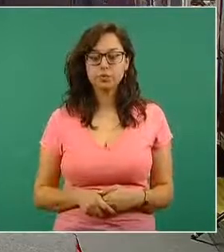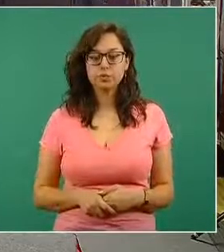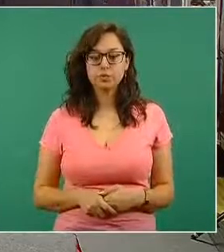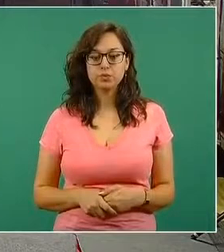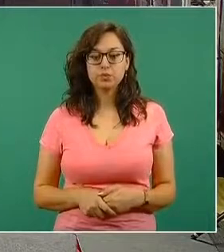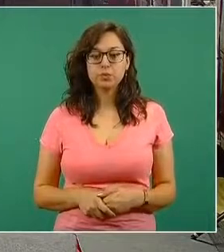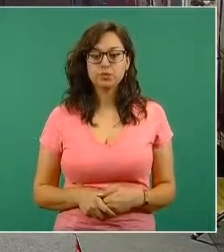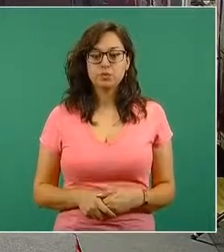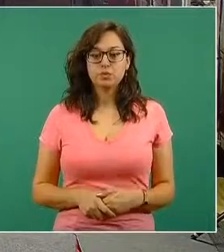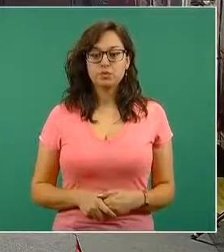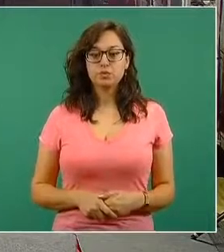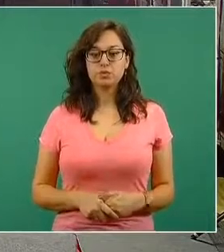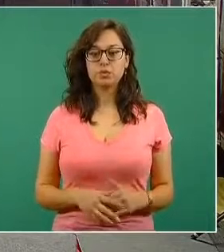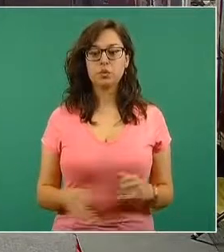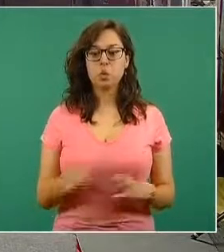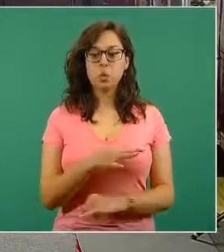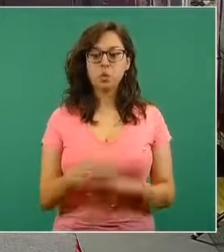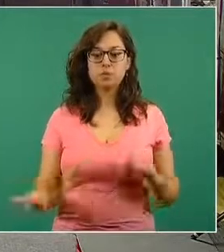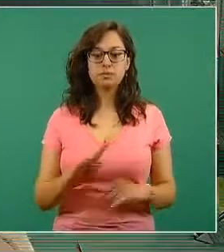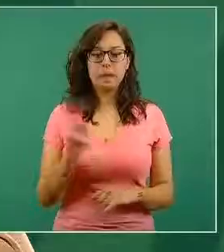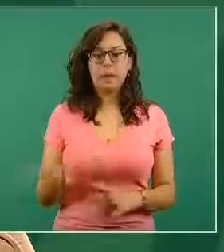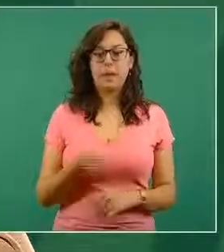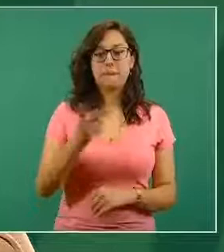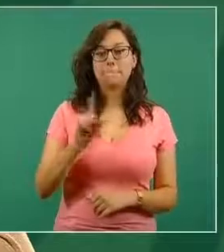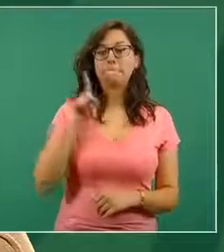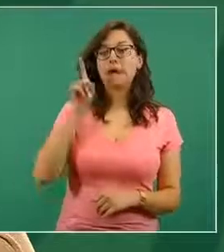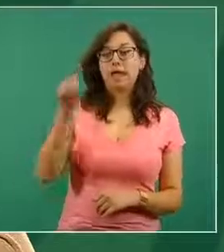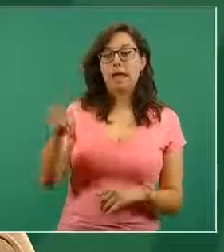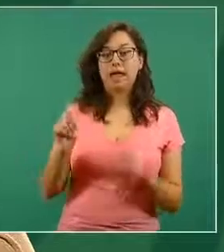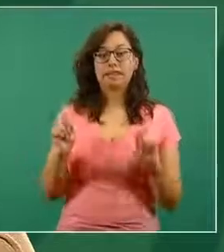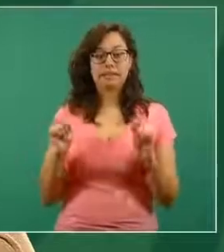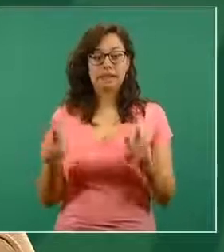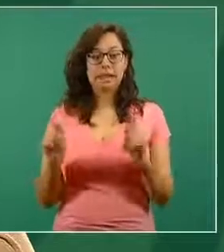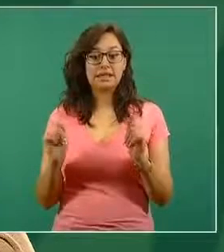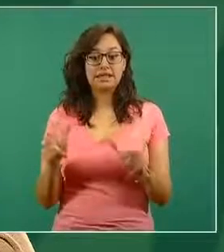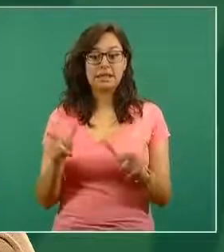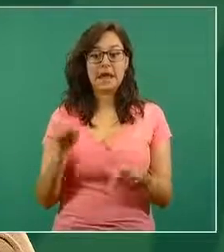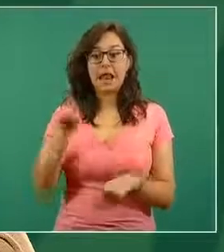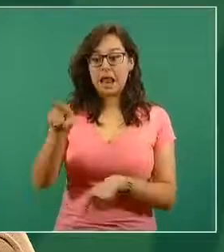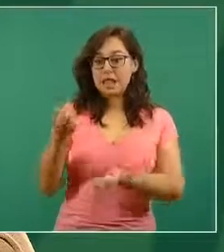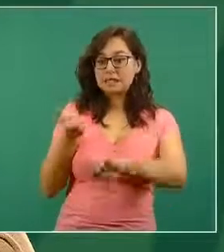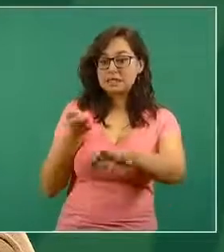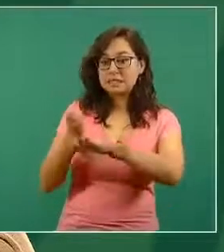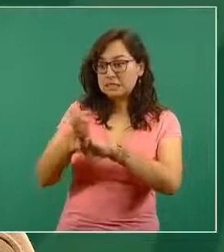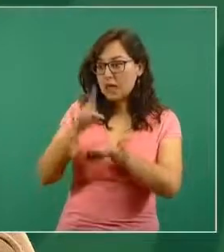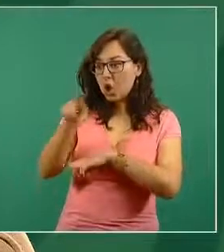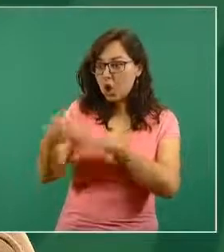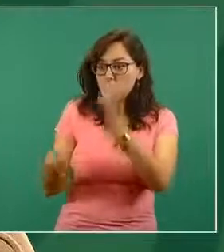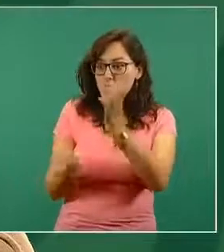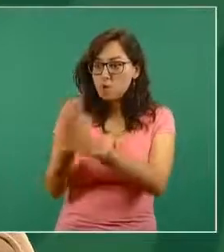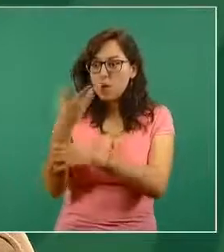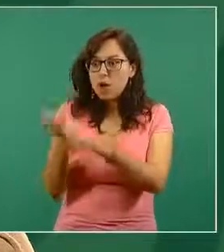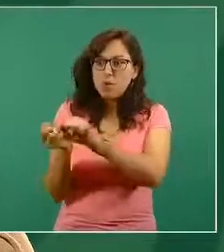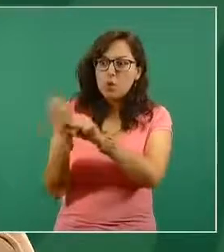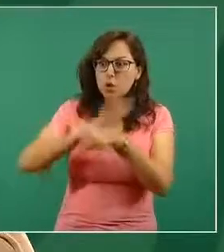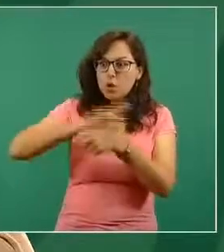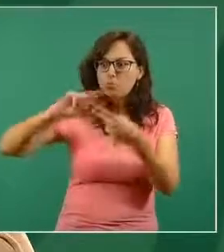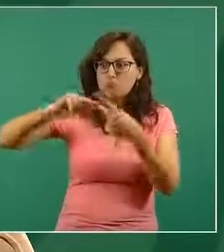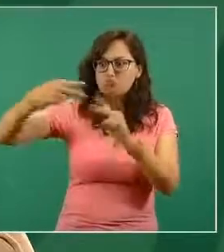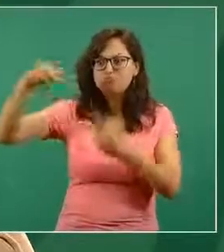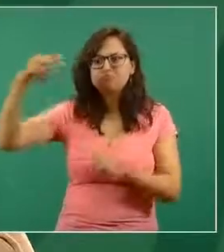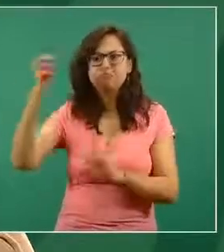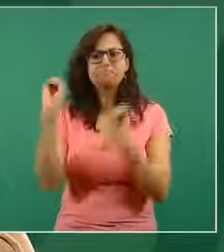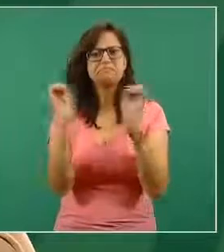a la última, actualmente en el estado de Tlaxcala no tenemos identificado una de las nuevas cepas de coronavirus. Creo que